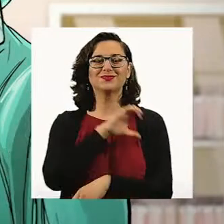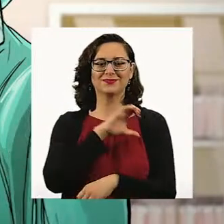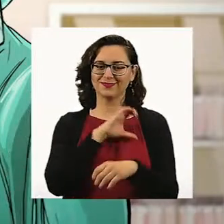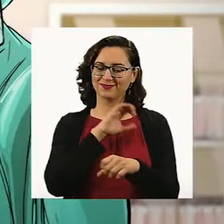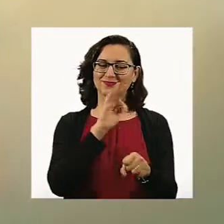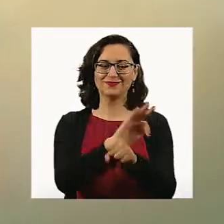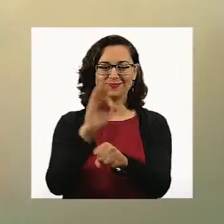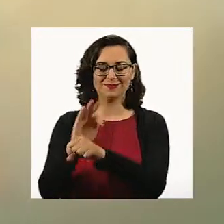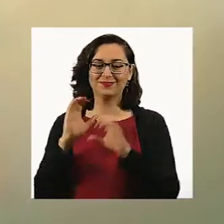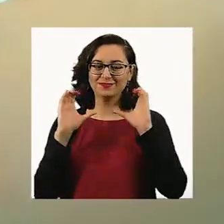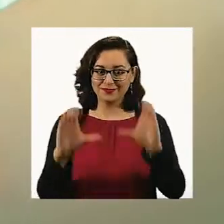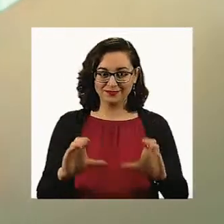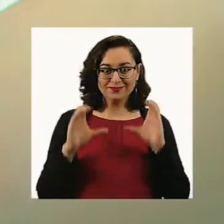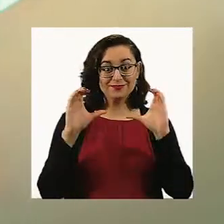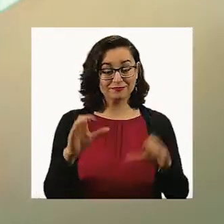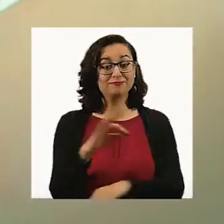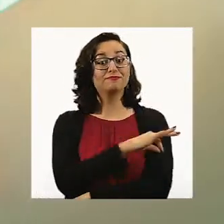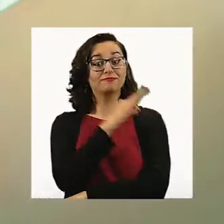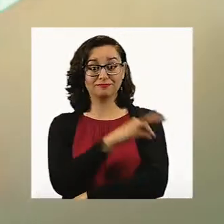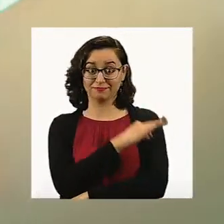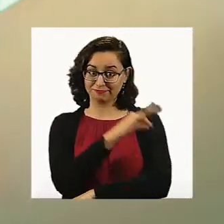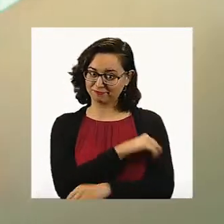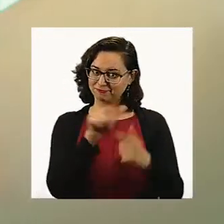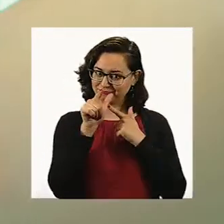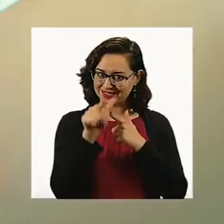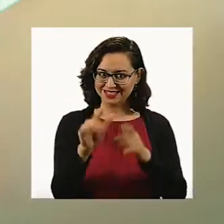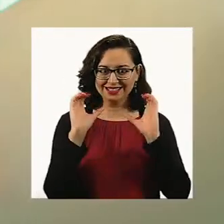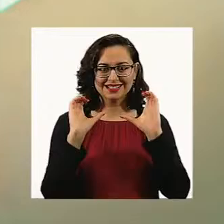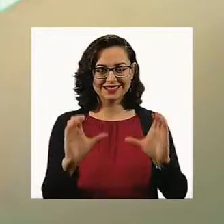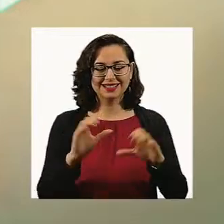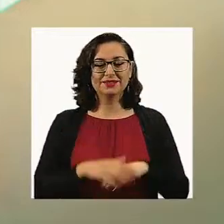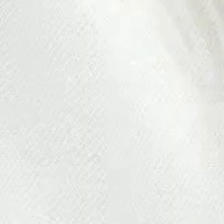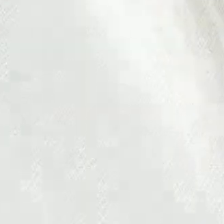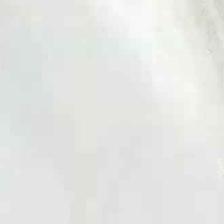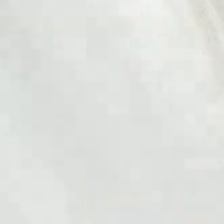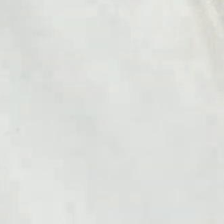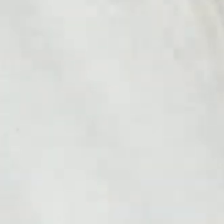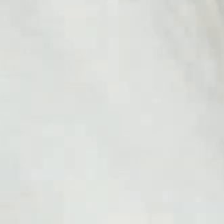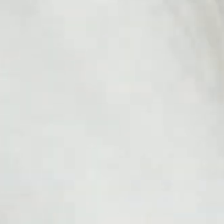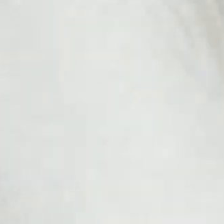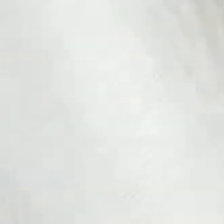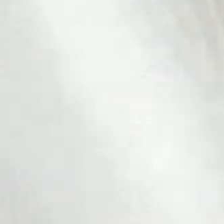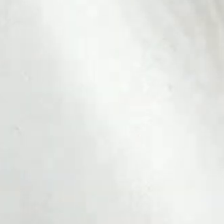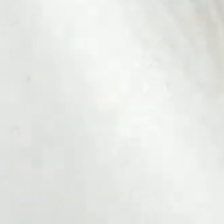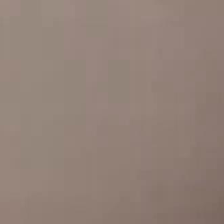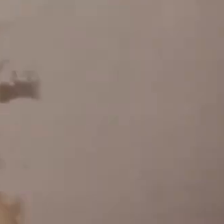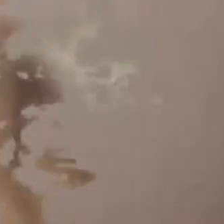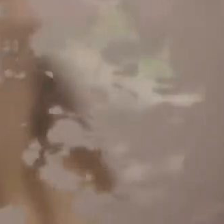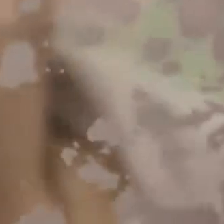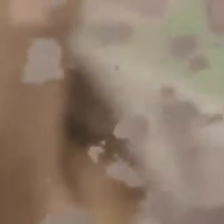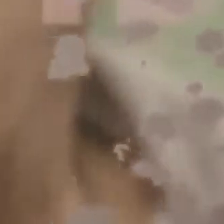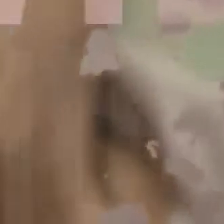protege a quienes queremos. Cuidémonos entre todos. Vacúnate y no bajes la guardia. Secretaría de Salud.